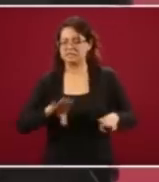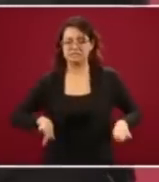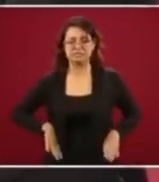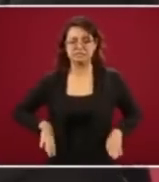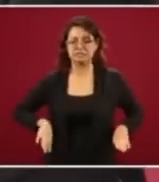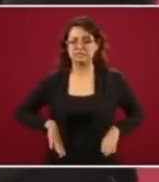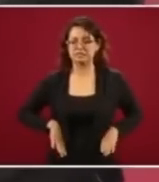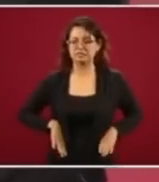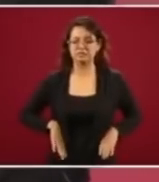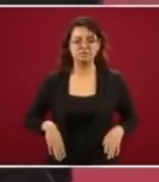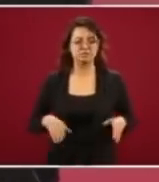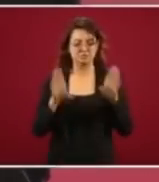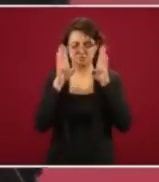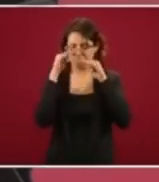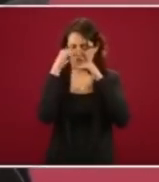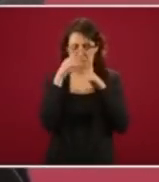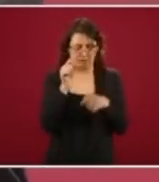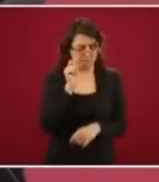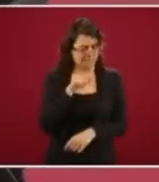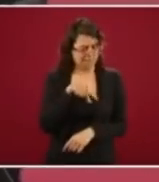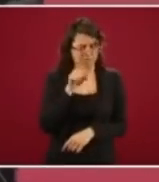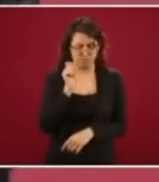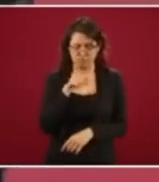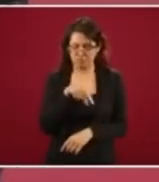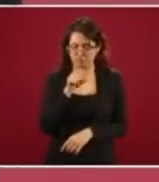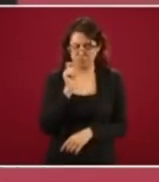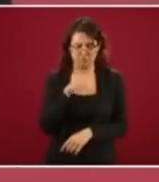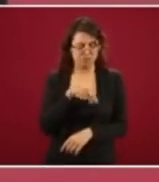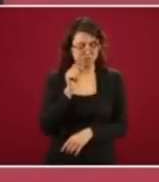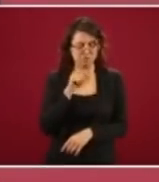que viene de conservar, de mantener el statu quo,